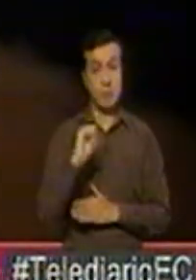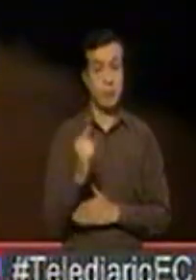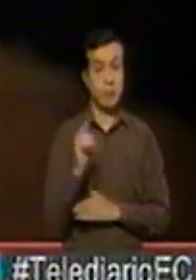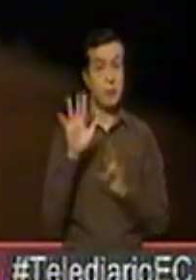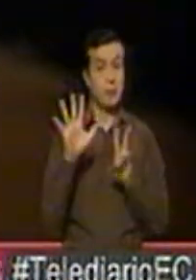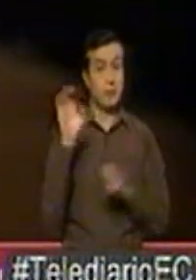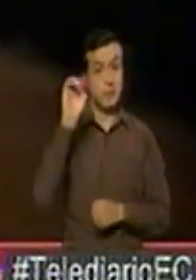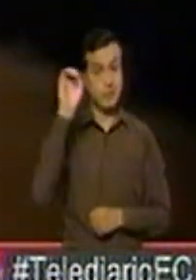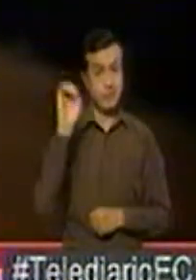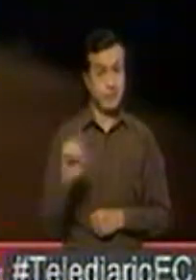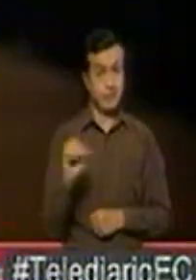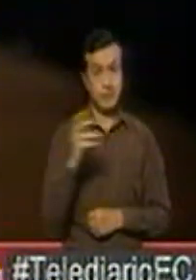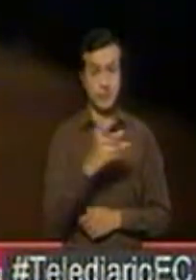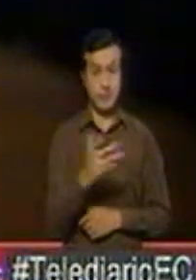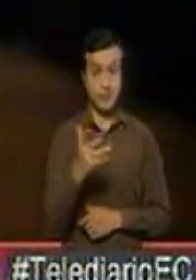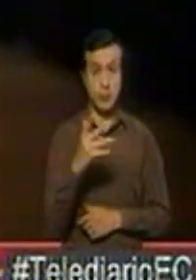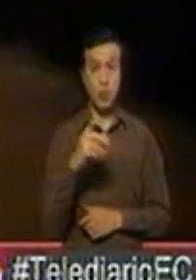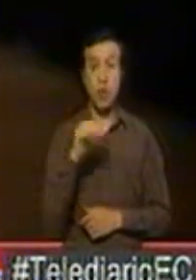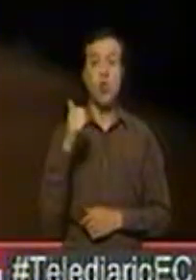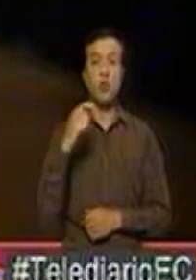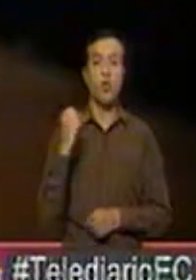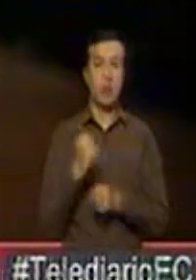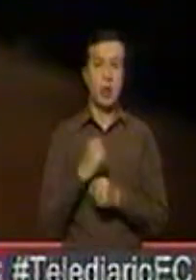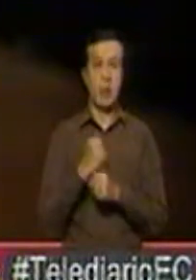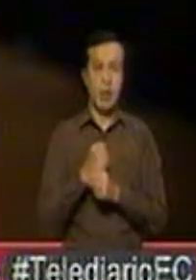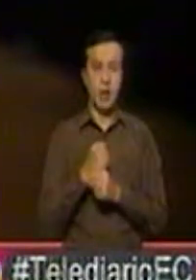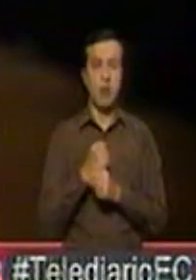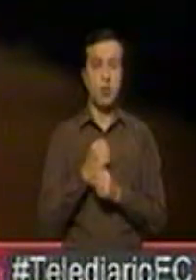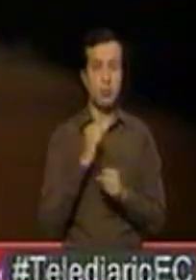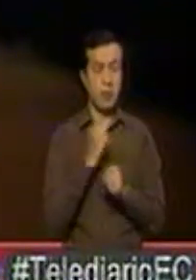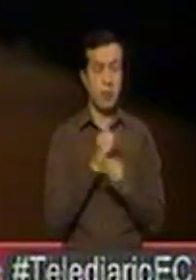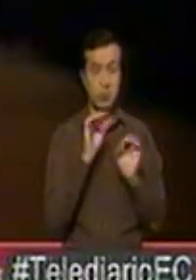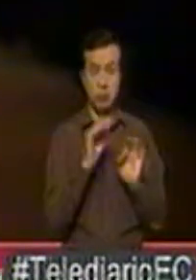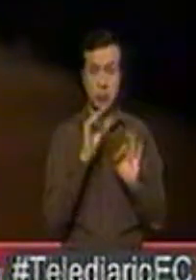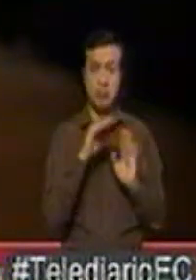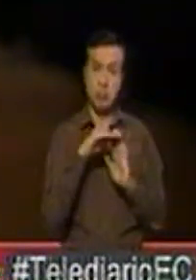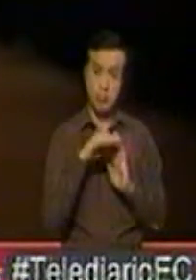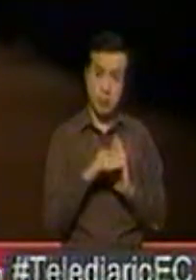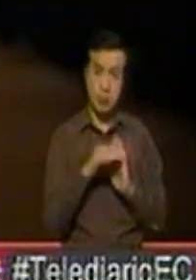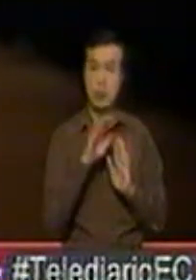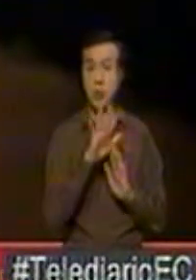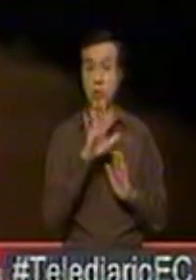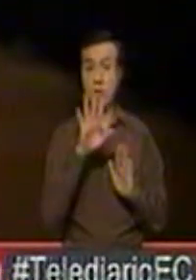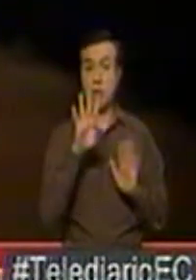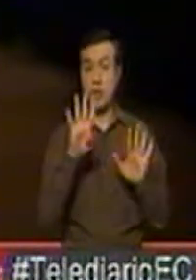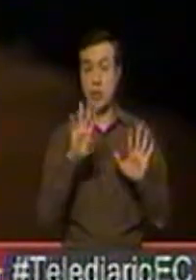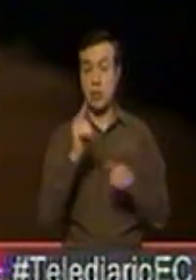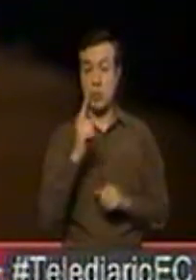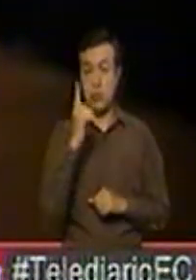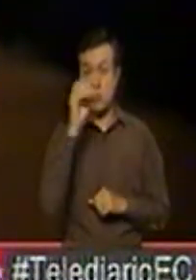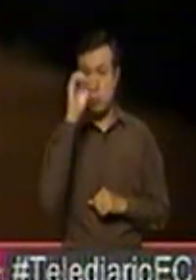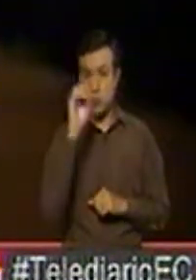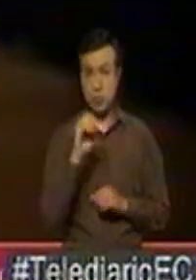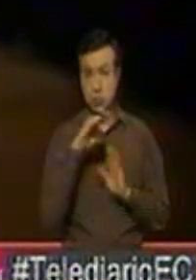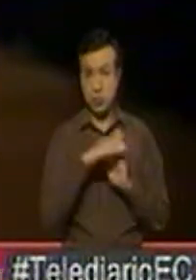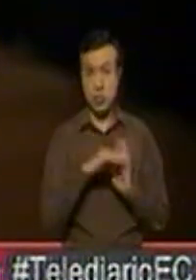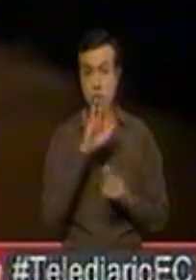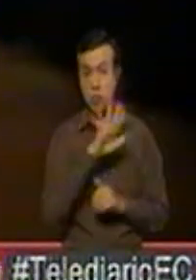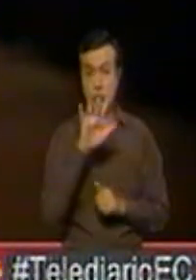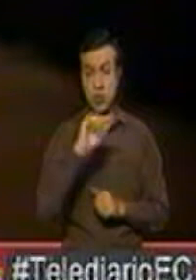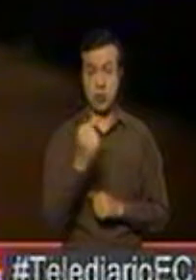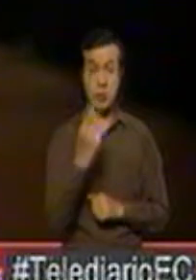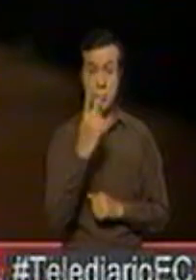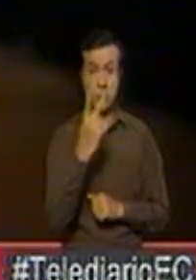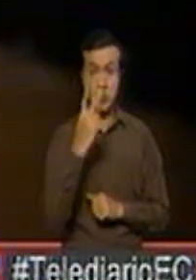La informalidad creció y se evidencia esto en algunas ciudades. El empleo adecuado pasó en la capital de 59,1% a